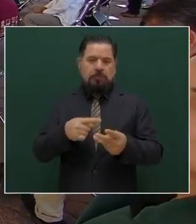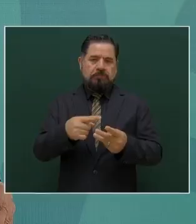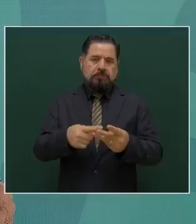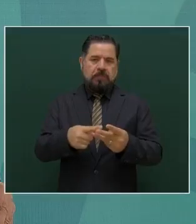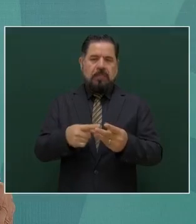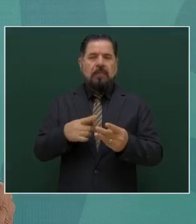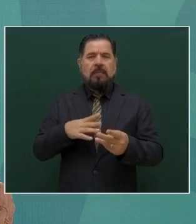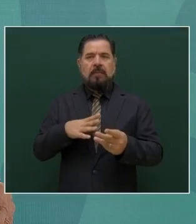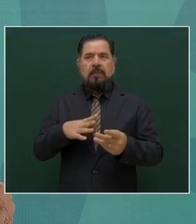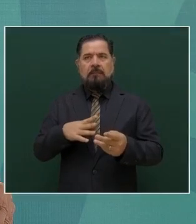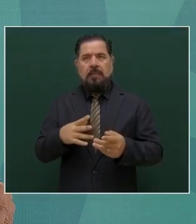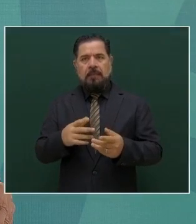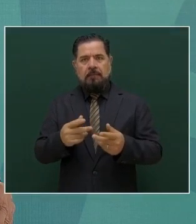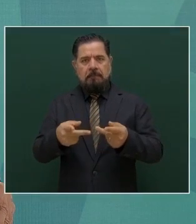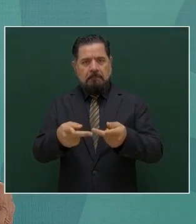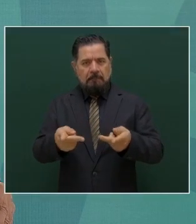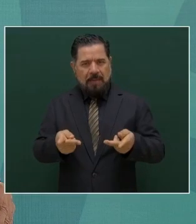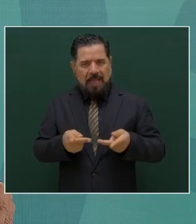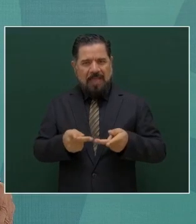vajillas.